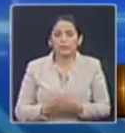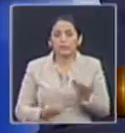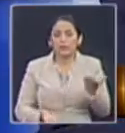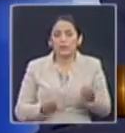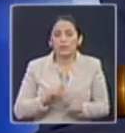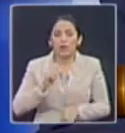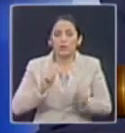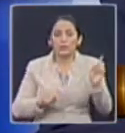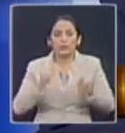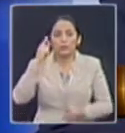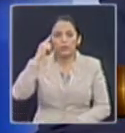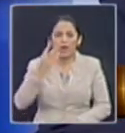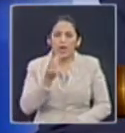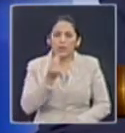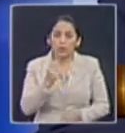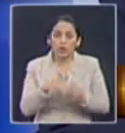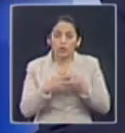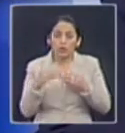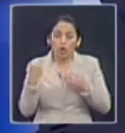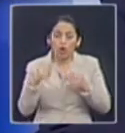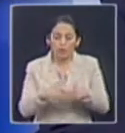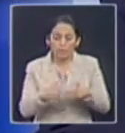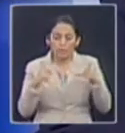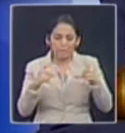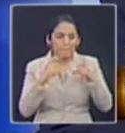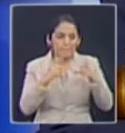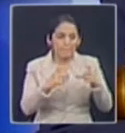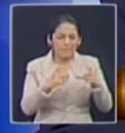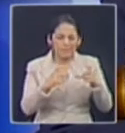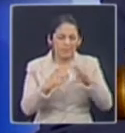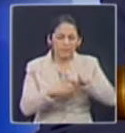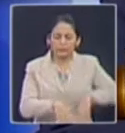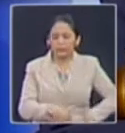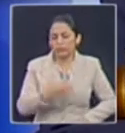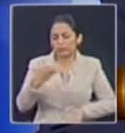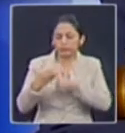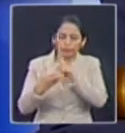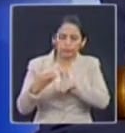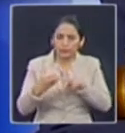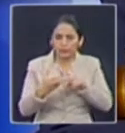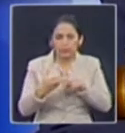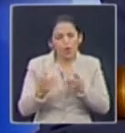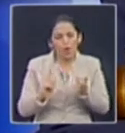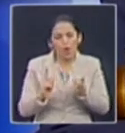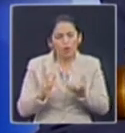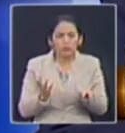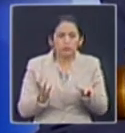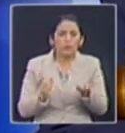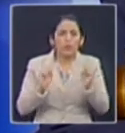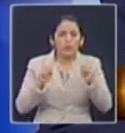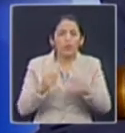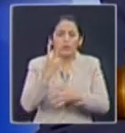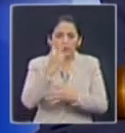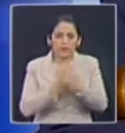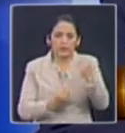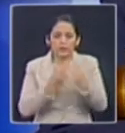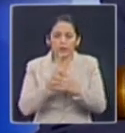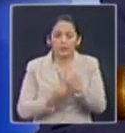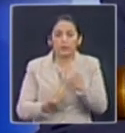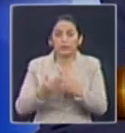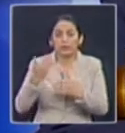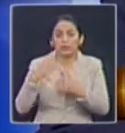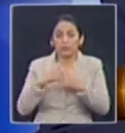porque la dolarización, como se ha repetido en varias ocasiones, pues ha generado estabilidad en el sistema